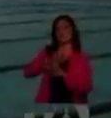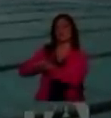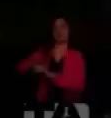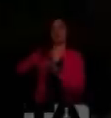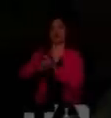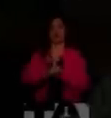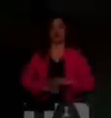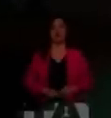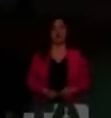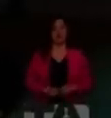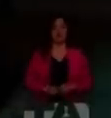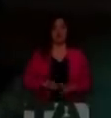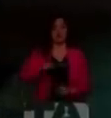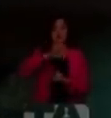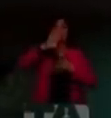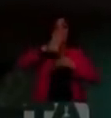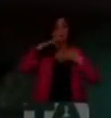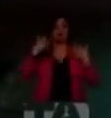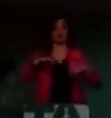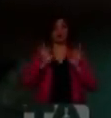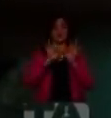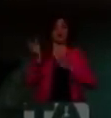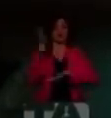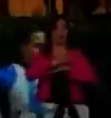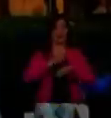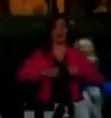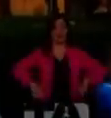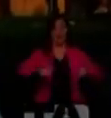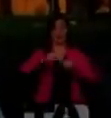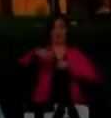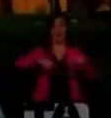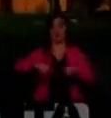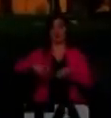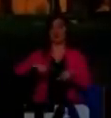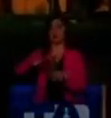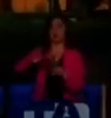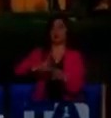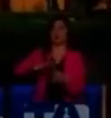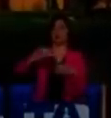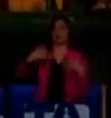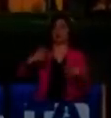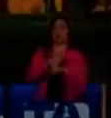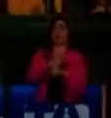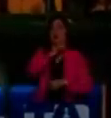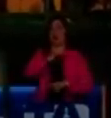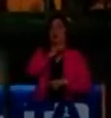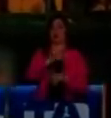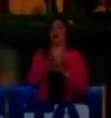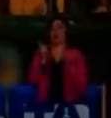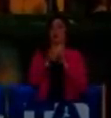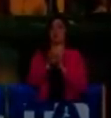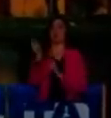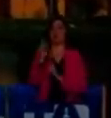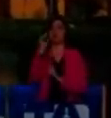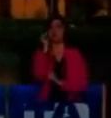de los vecinos, el del Parque América. Esta área era muy peligrosa. Se aprovechó, se cambió la estética del parque con los